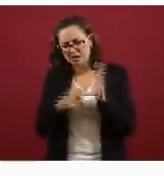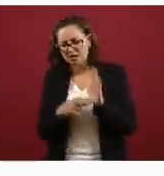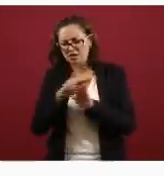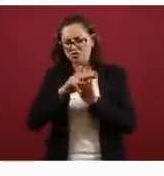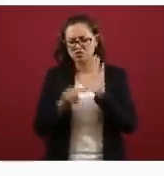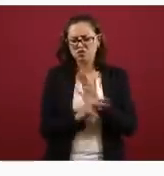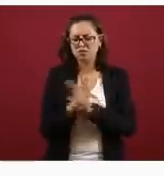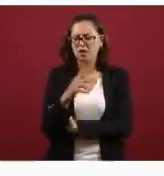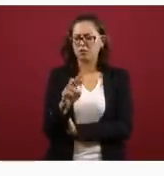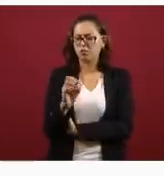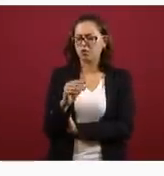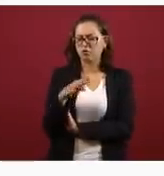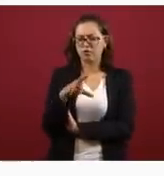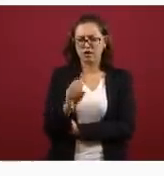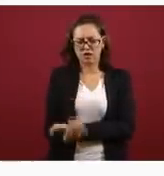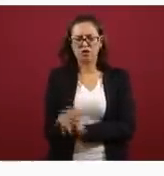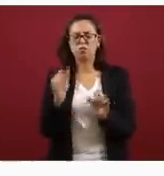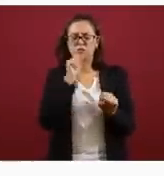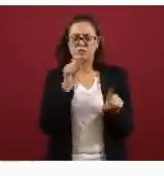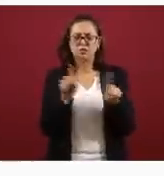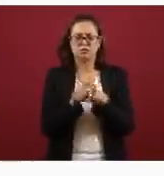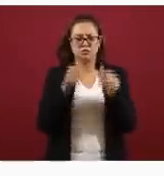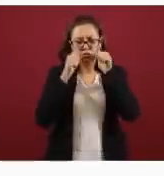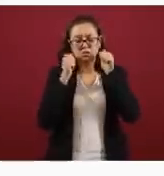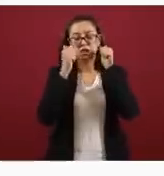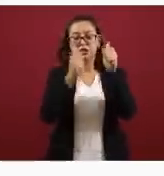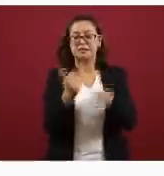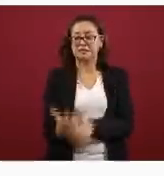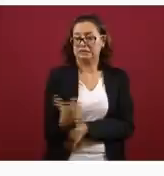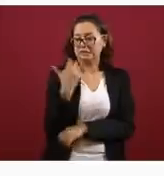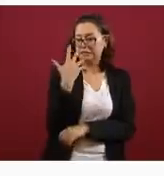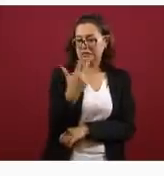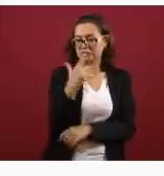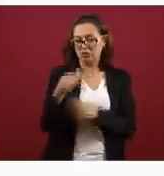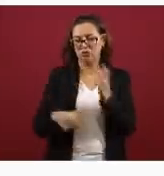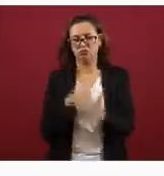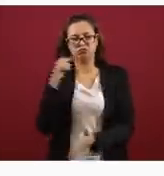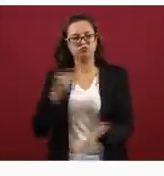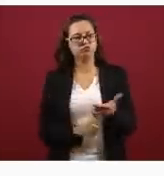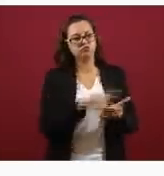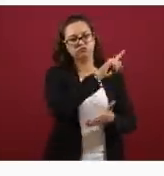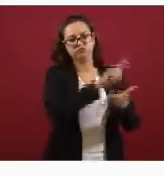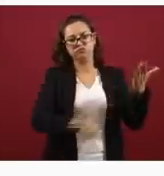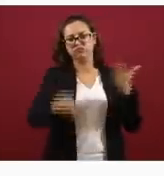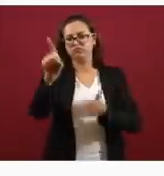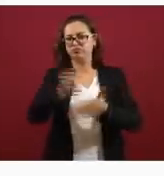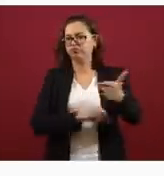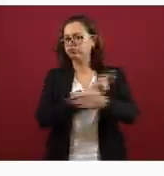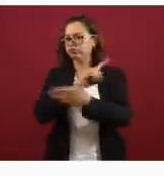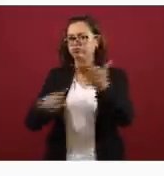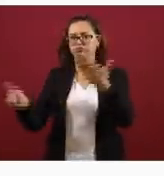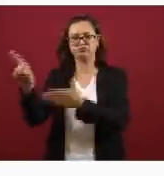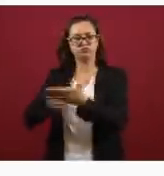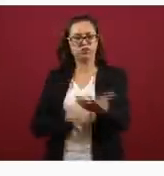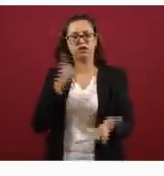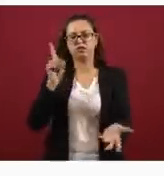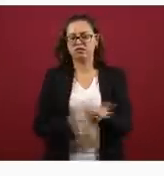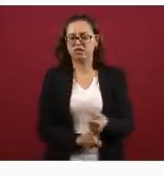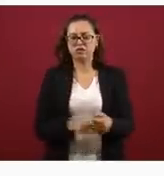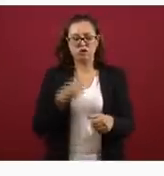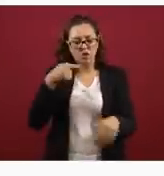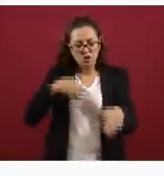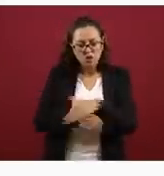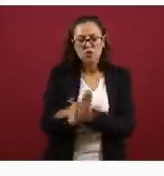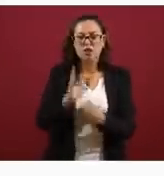la Profeco. 5 estaciones fueron clausuradas por la ASEA, porque son temas de seguridad, y ahí procede la clausura